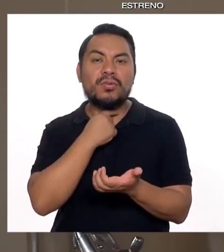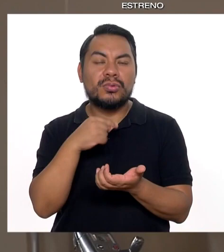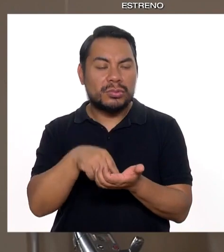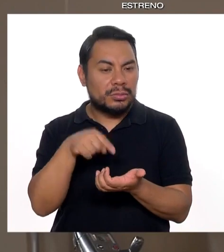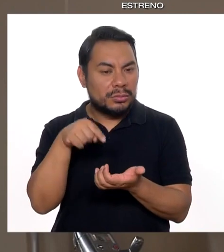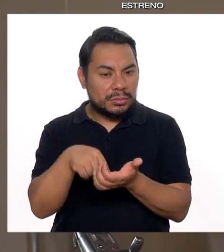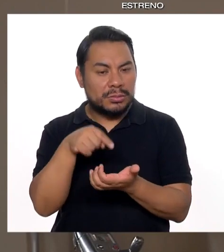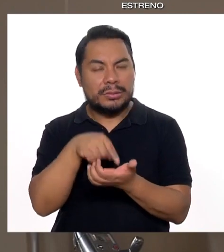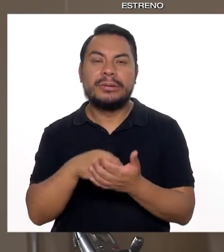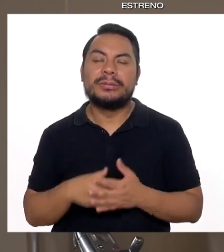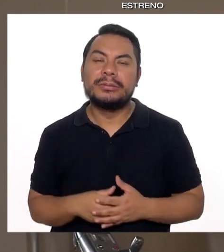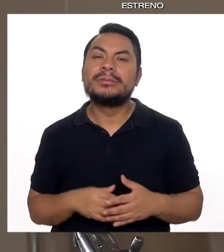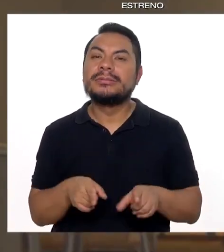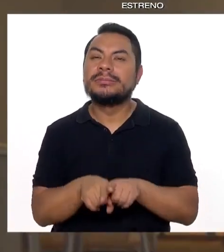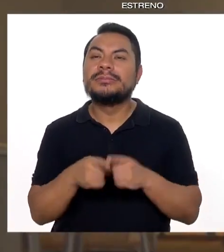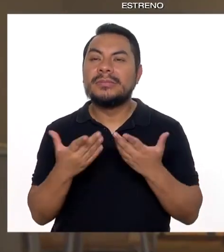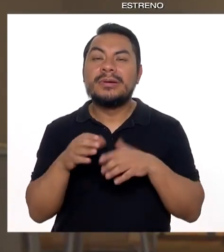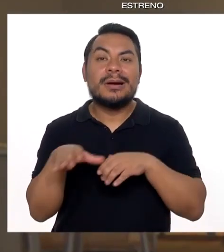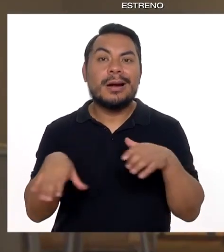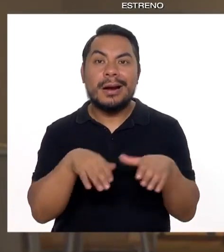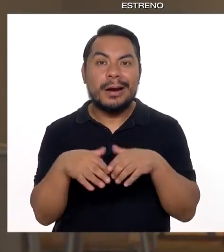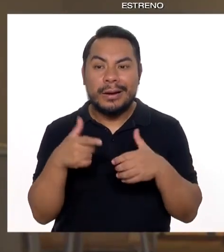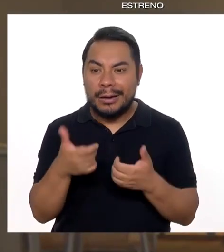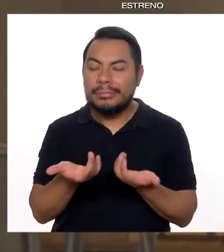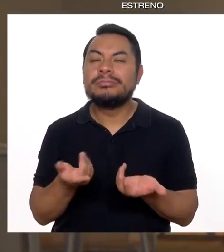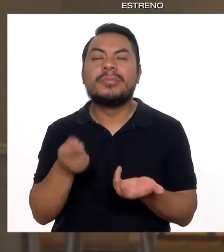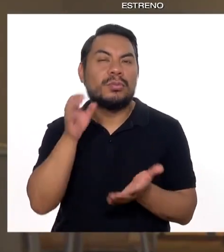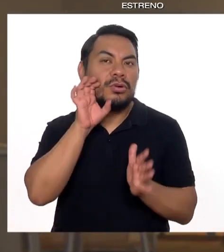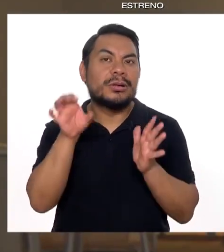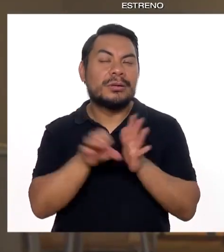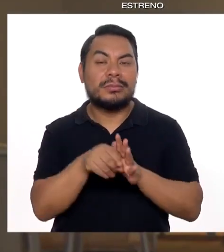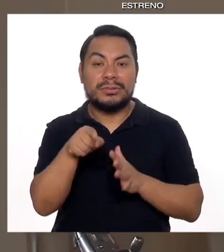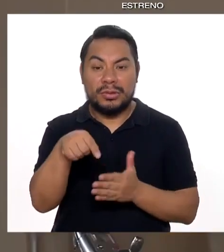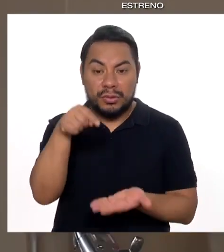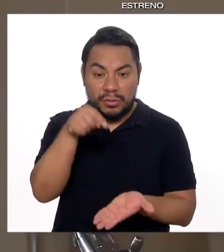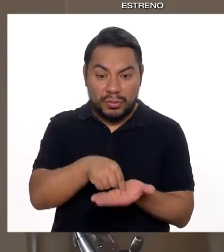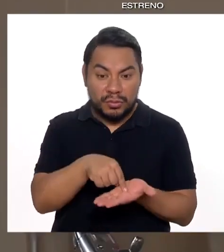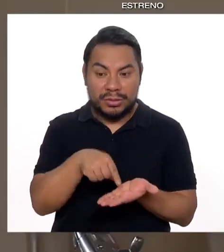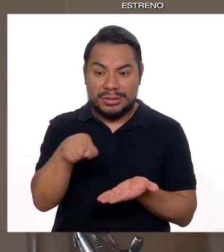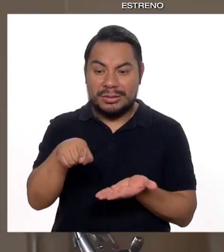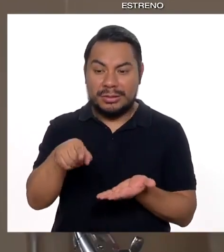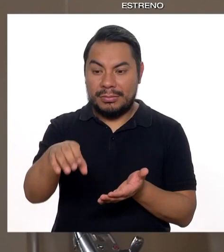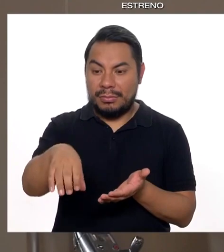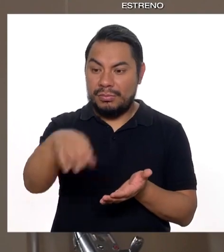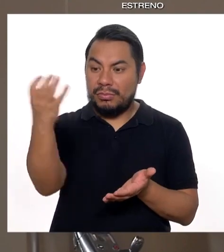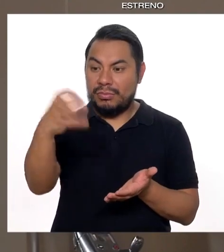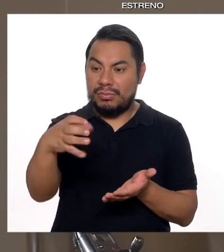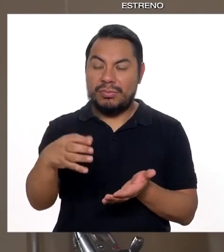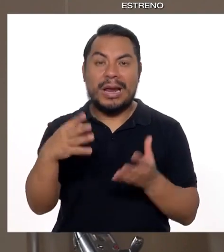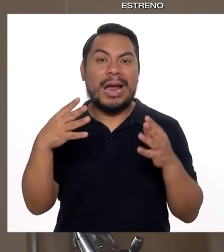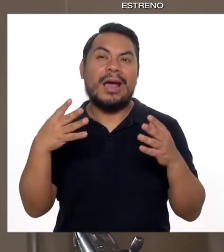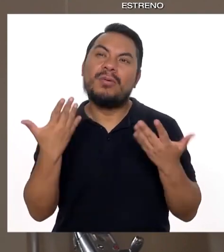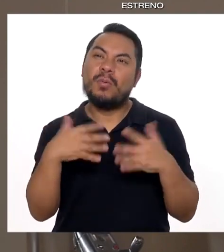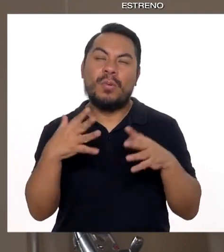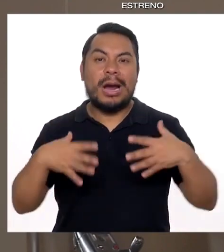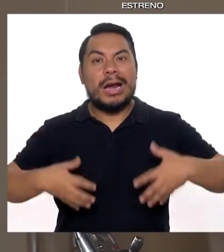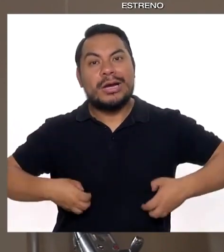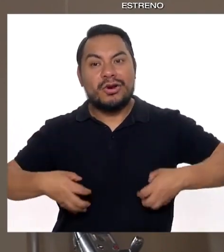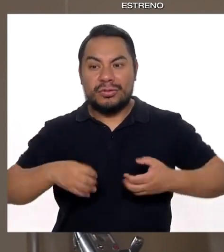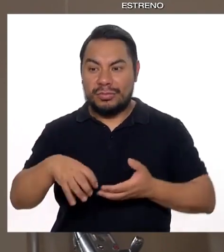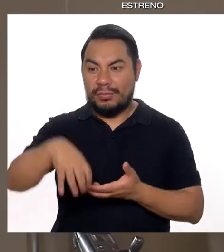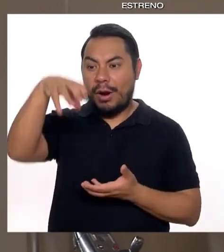juegos que se llaman pop-up, que son de acción-reacción, que es, por ejemplo, tú presionas un botoncito y se levanta un payasito, Claro. ¿no? Sale,